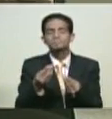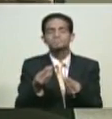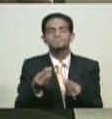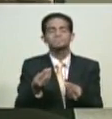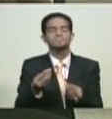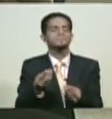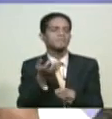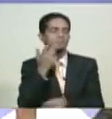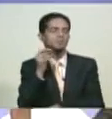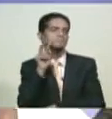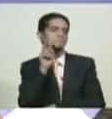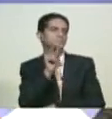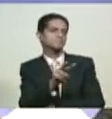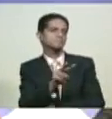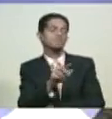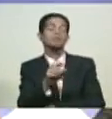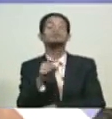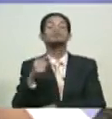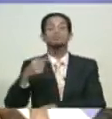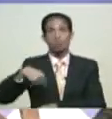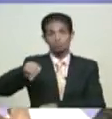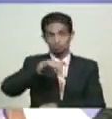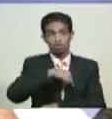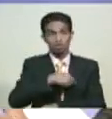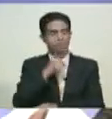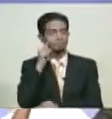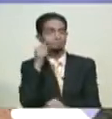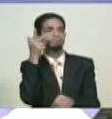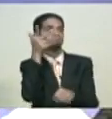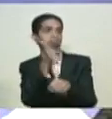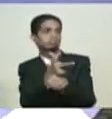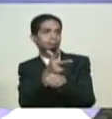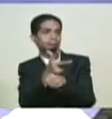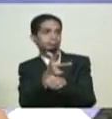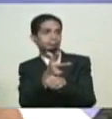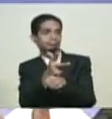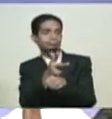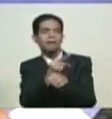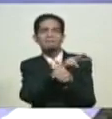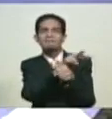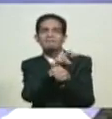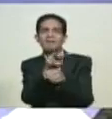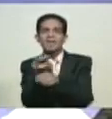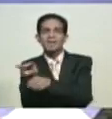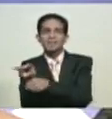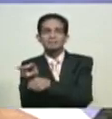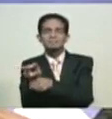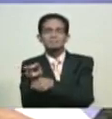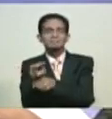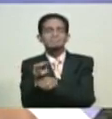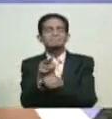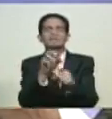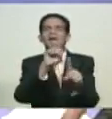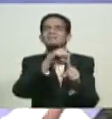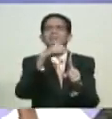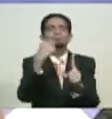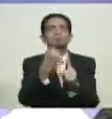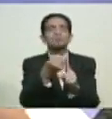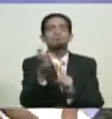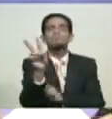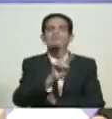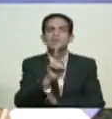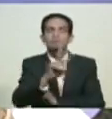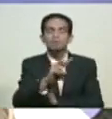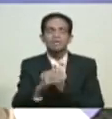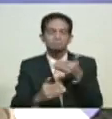comunicación nosotros estamos registrando esa enorme complejidad que encara el pueblo de venezuela en un proceso de